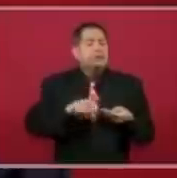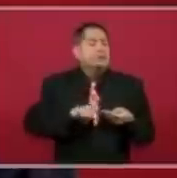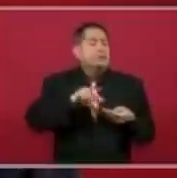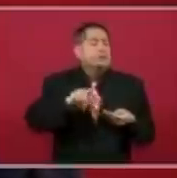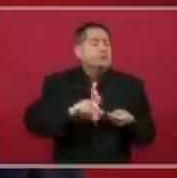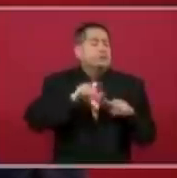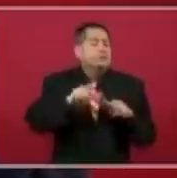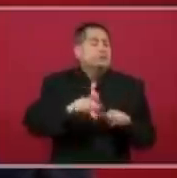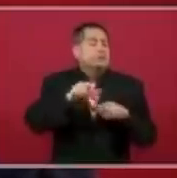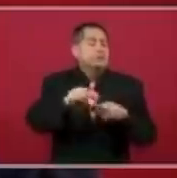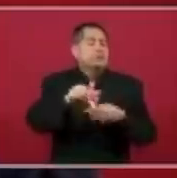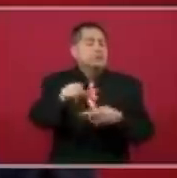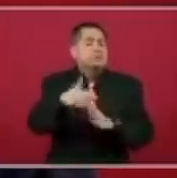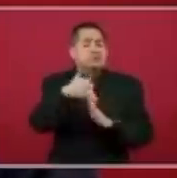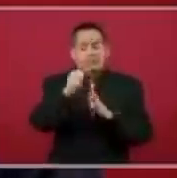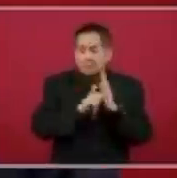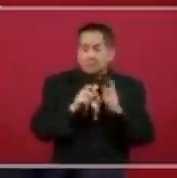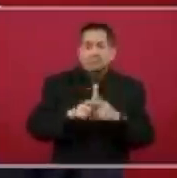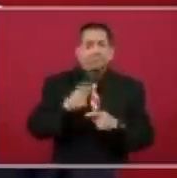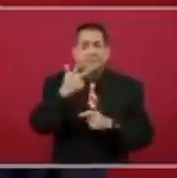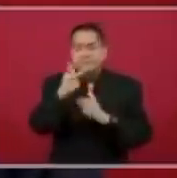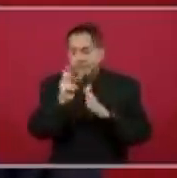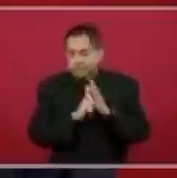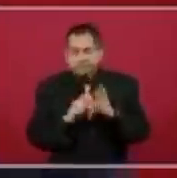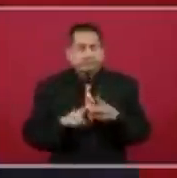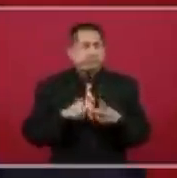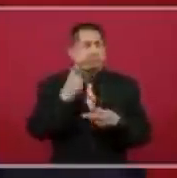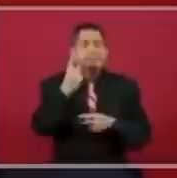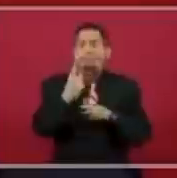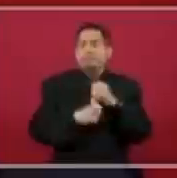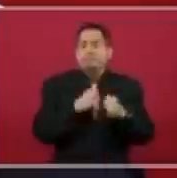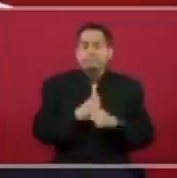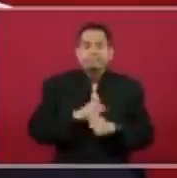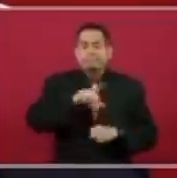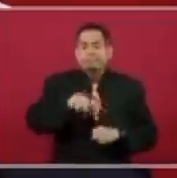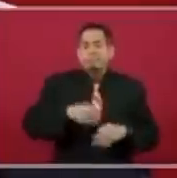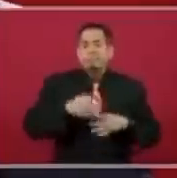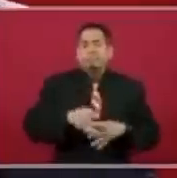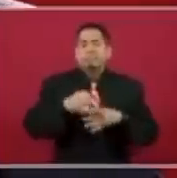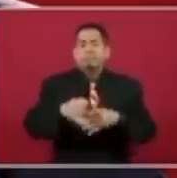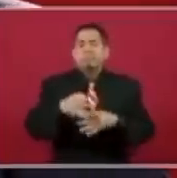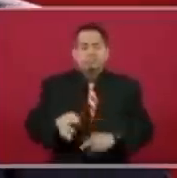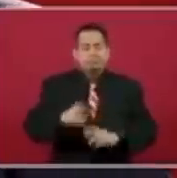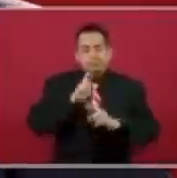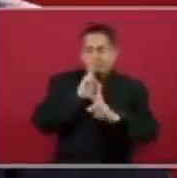6 meses, 8 meses, 1 año para que se resolviera.